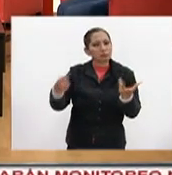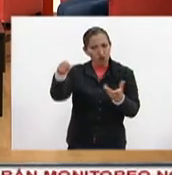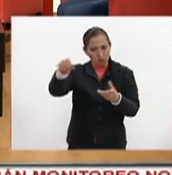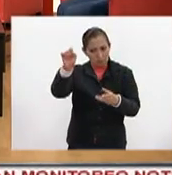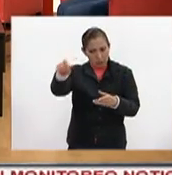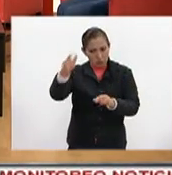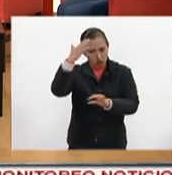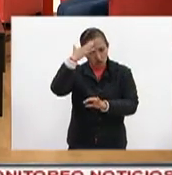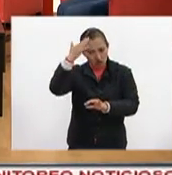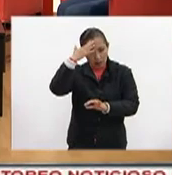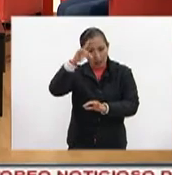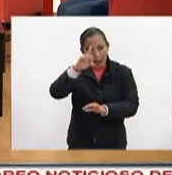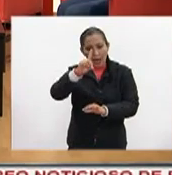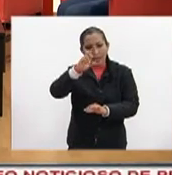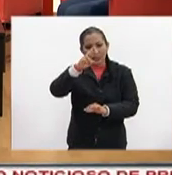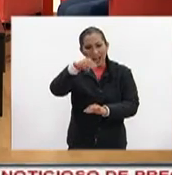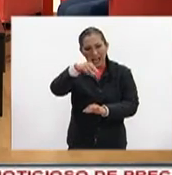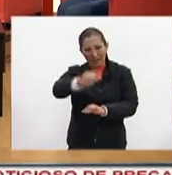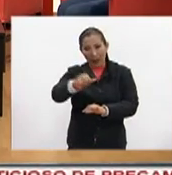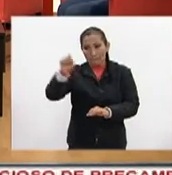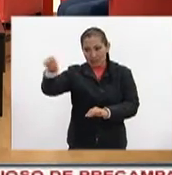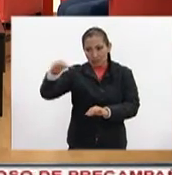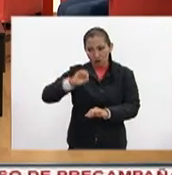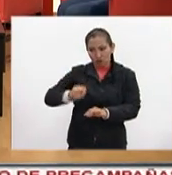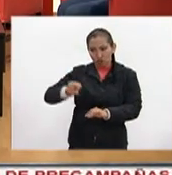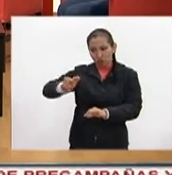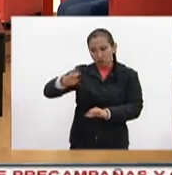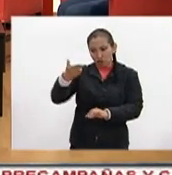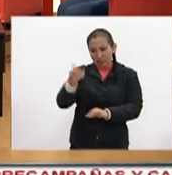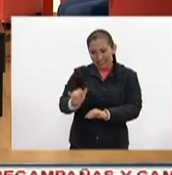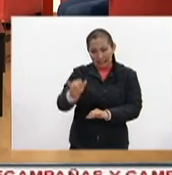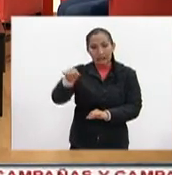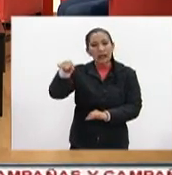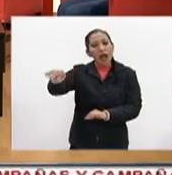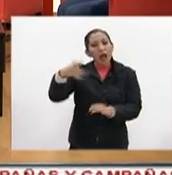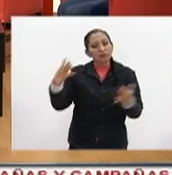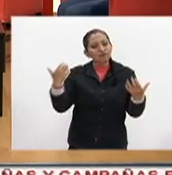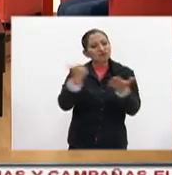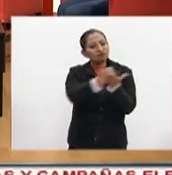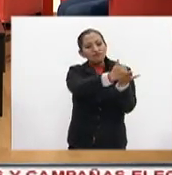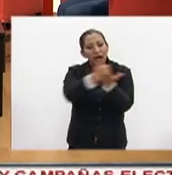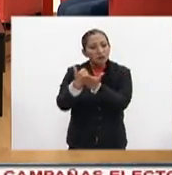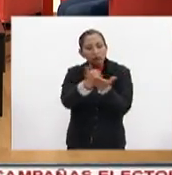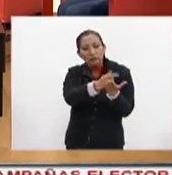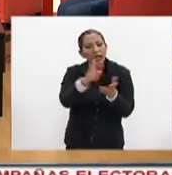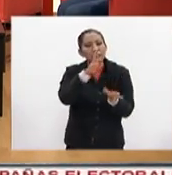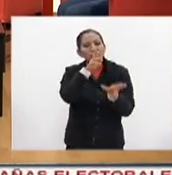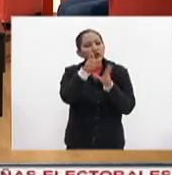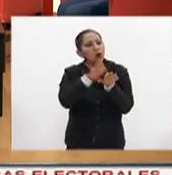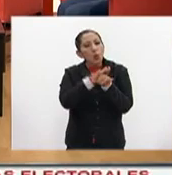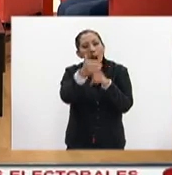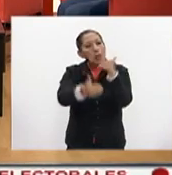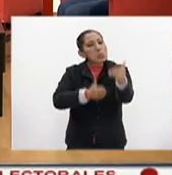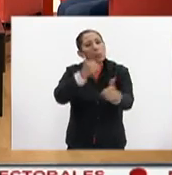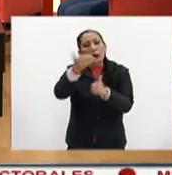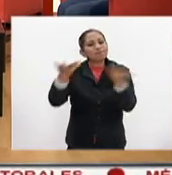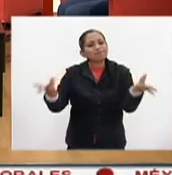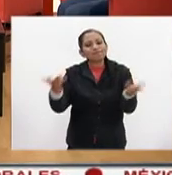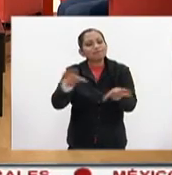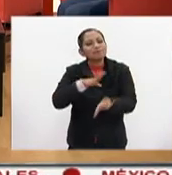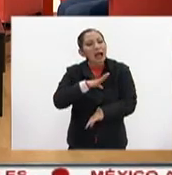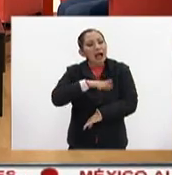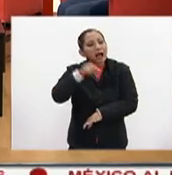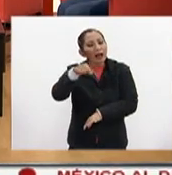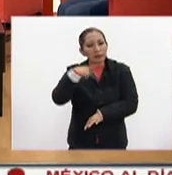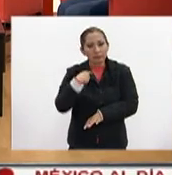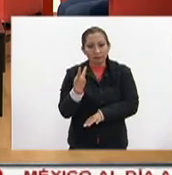tú también diriges, Dharma, junto con la que nos contaba Tani, pues están coadyuvando, y qué resultados han ido